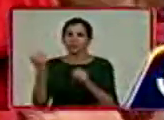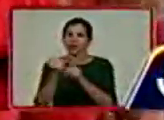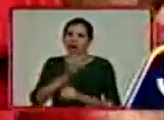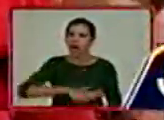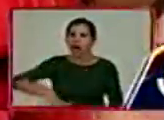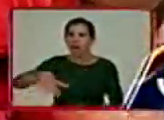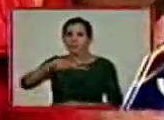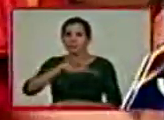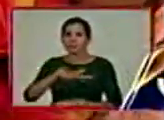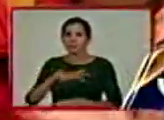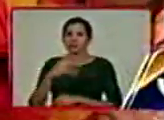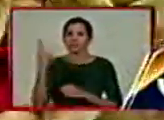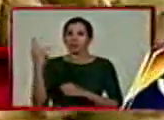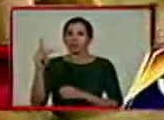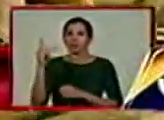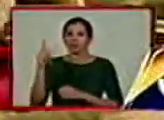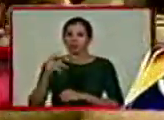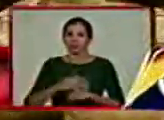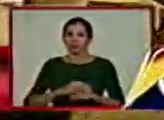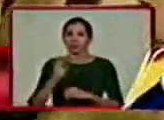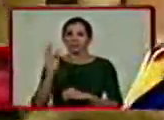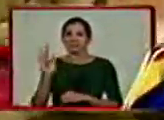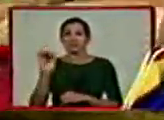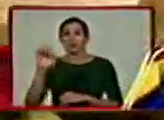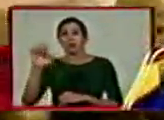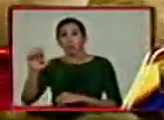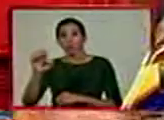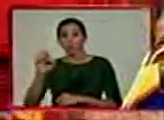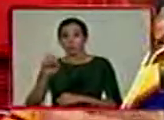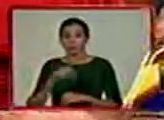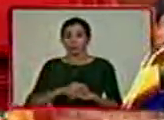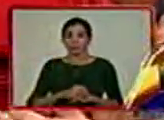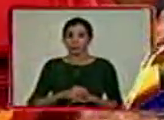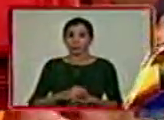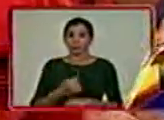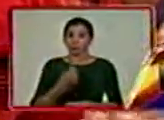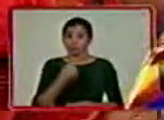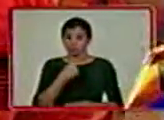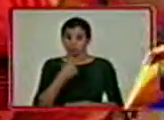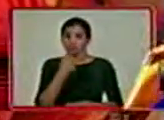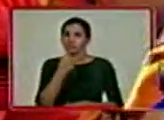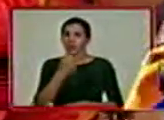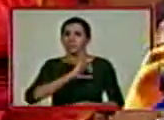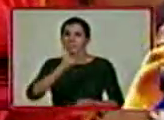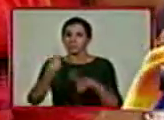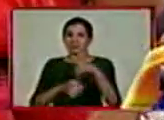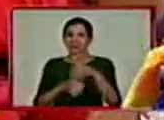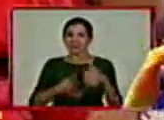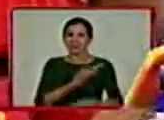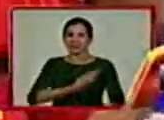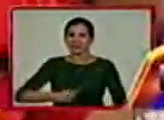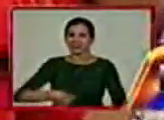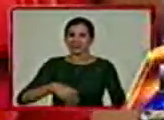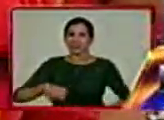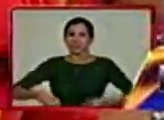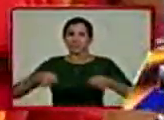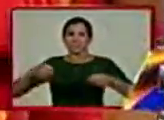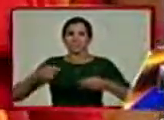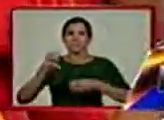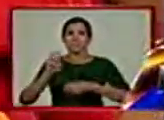la parroquia Francisco Eugenio Bustamante. Hoy le digo al vicepresidente Mercal